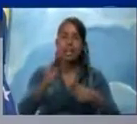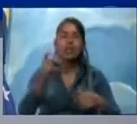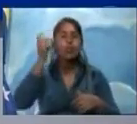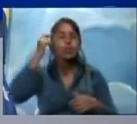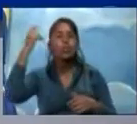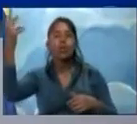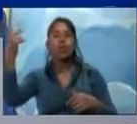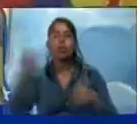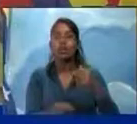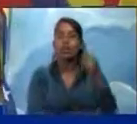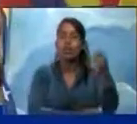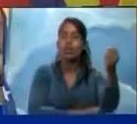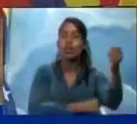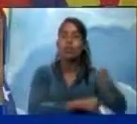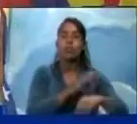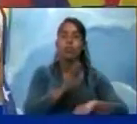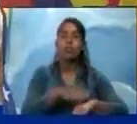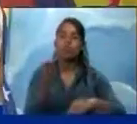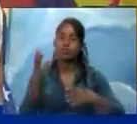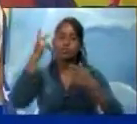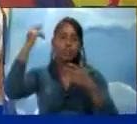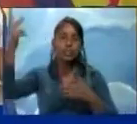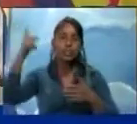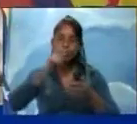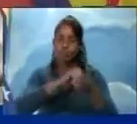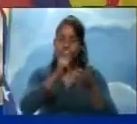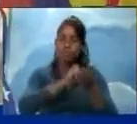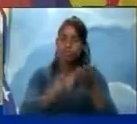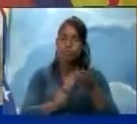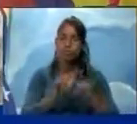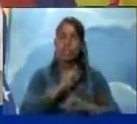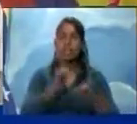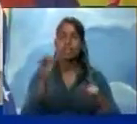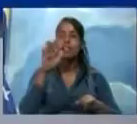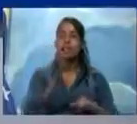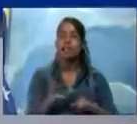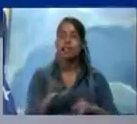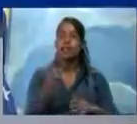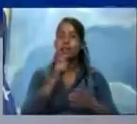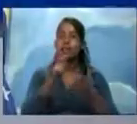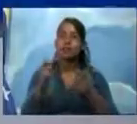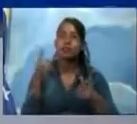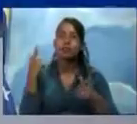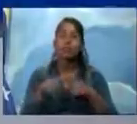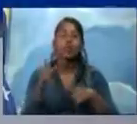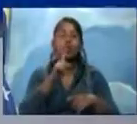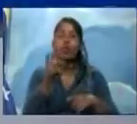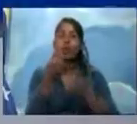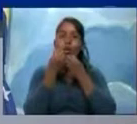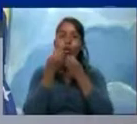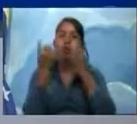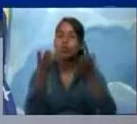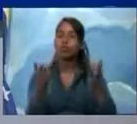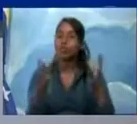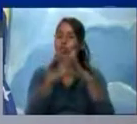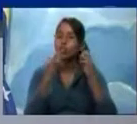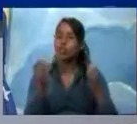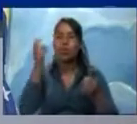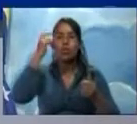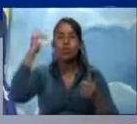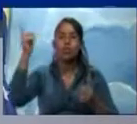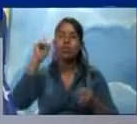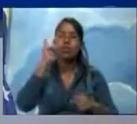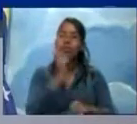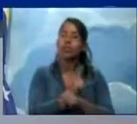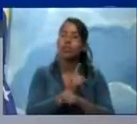sueño, porque lo que está escrito, escrito está. Amén. Muy bien, escribió el sueño. Ah, pero no contó todo el sueño,